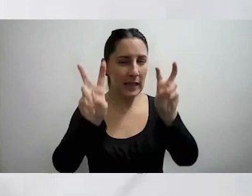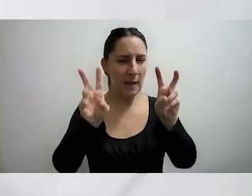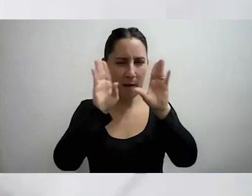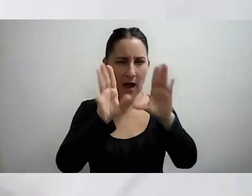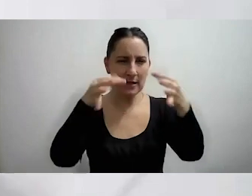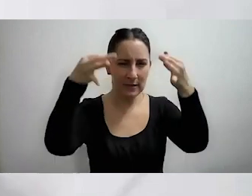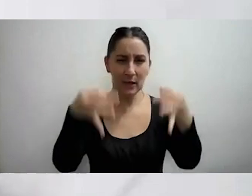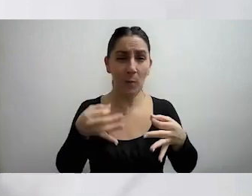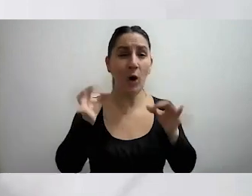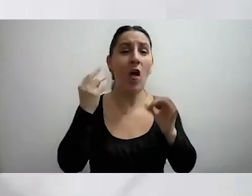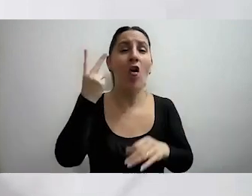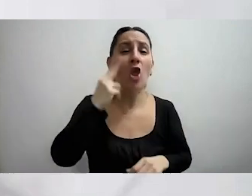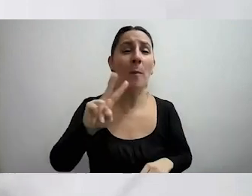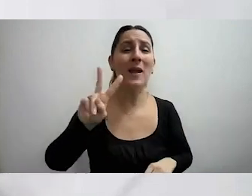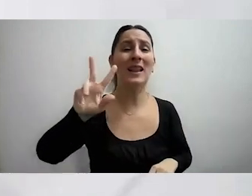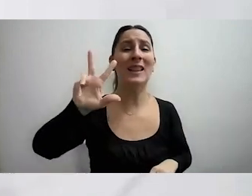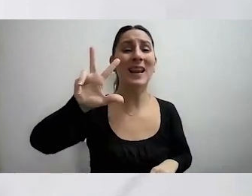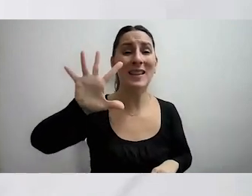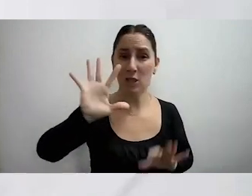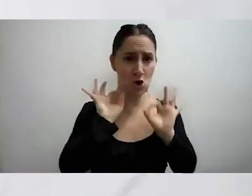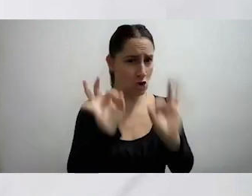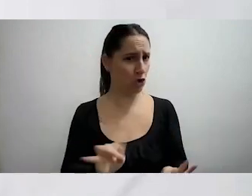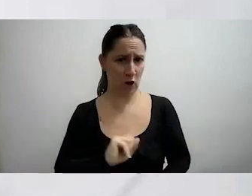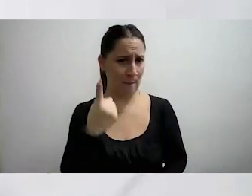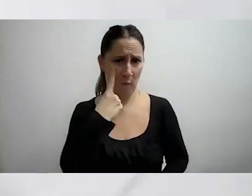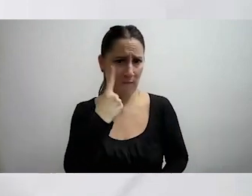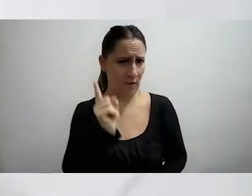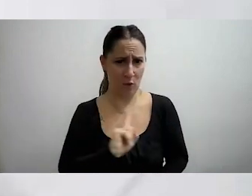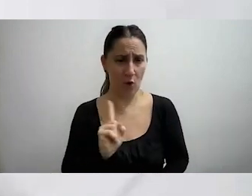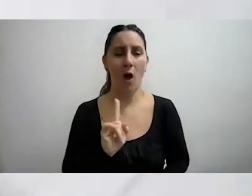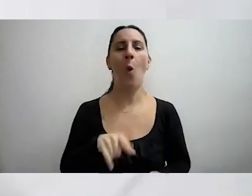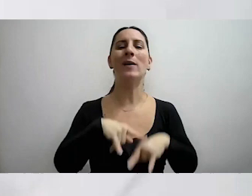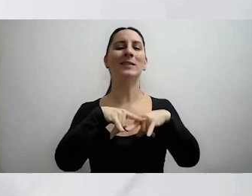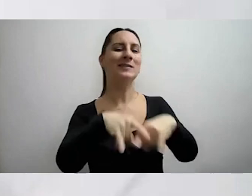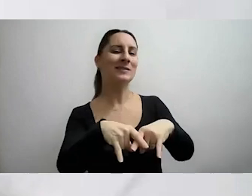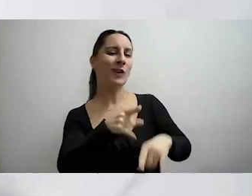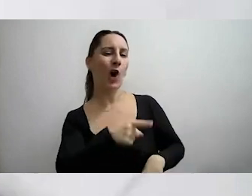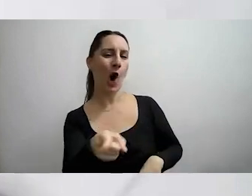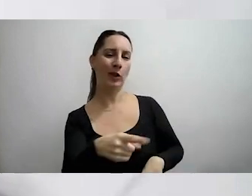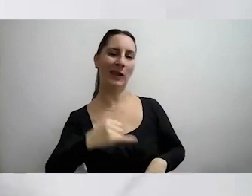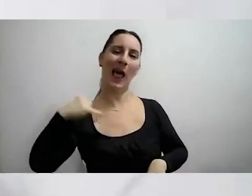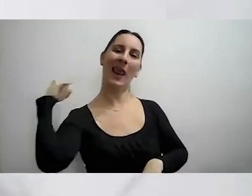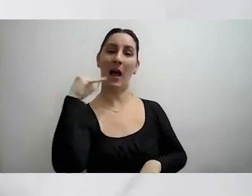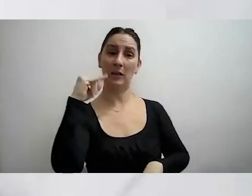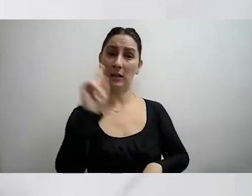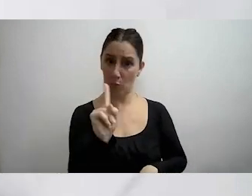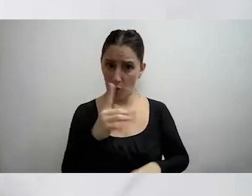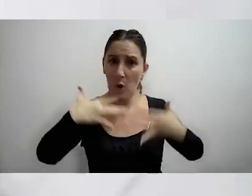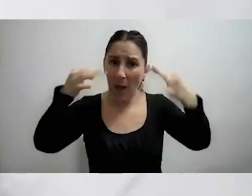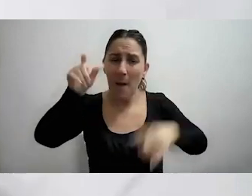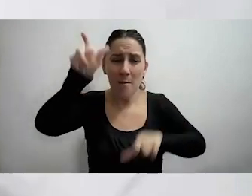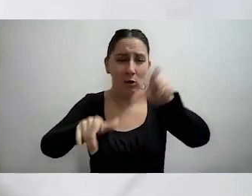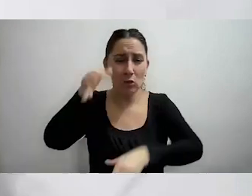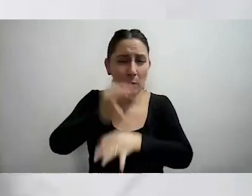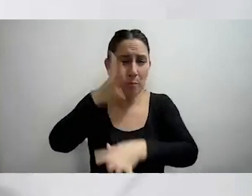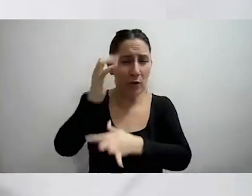al 2035. Y esto no es un mal agüero, es una realidad, los científicos lo han investigado, ya